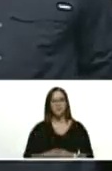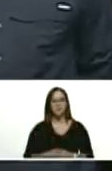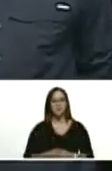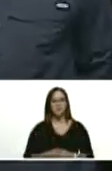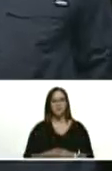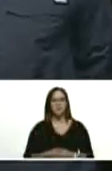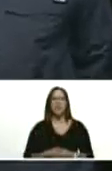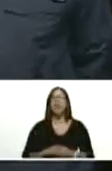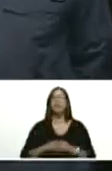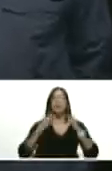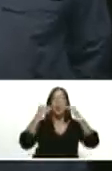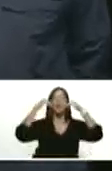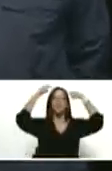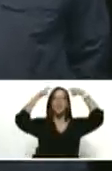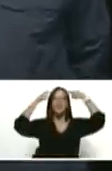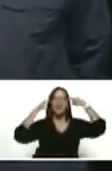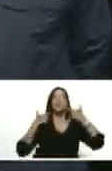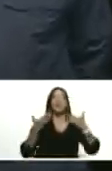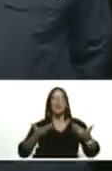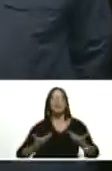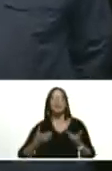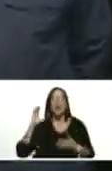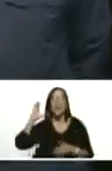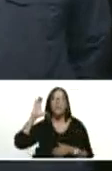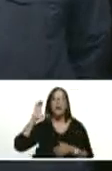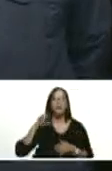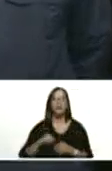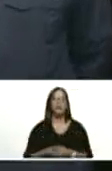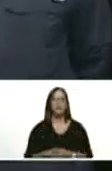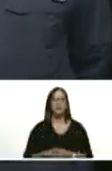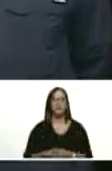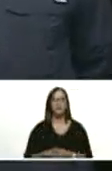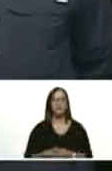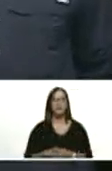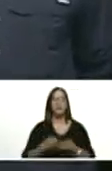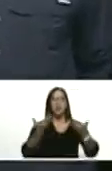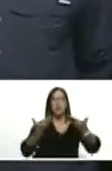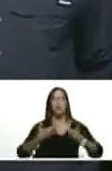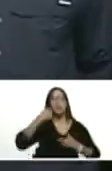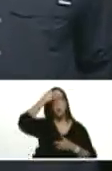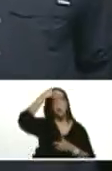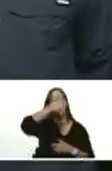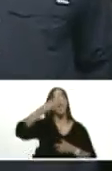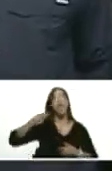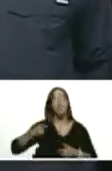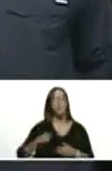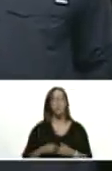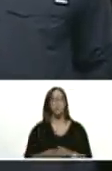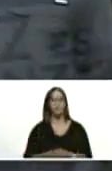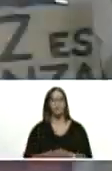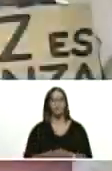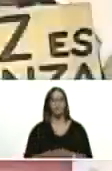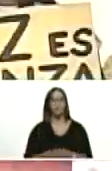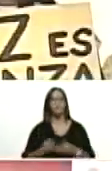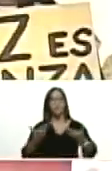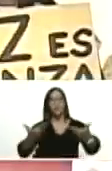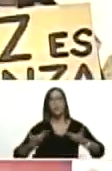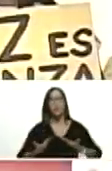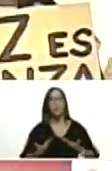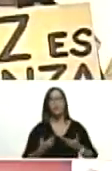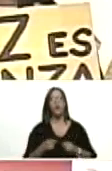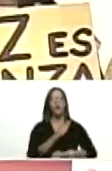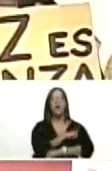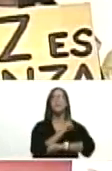que el comandante Chávez nos dejó patria, nos dejó pueblo, nos dejó una